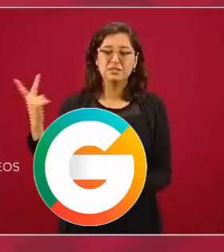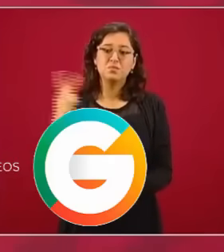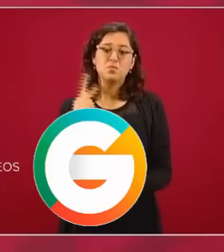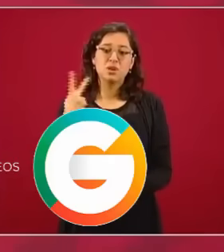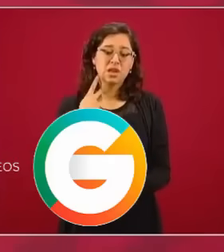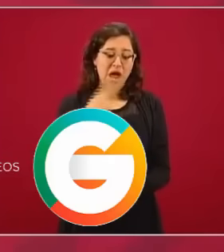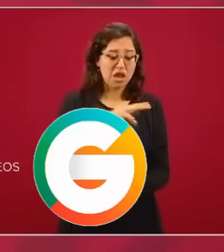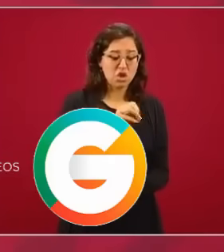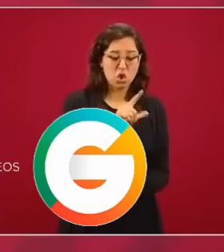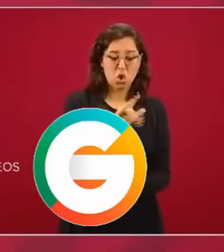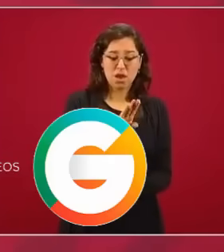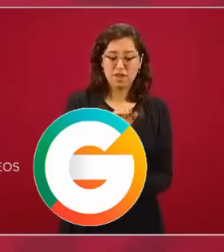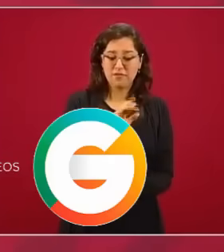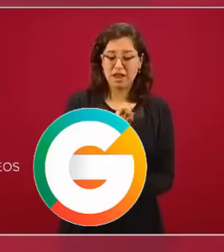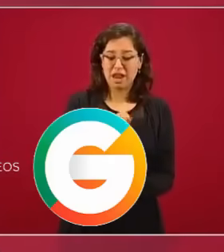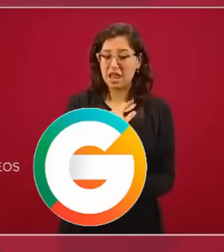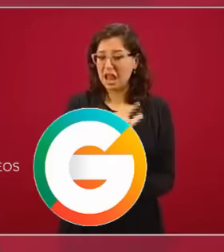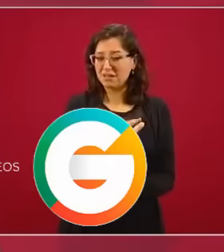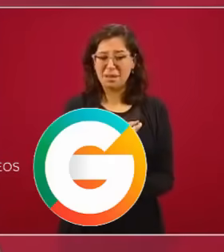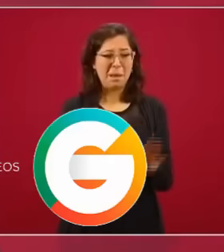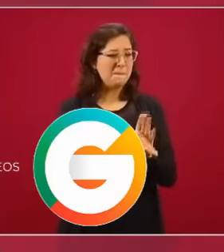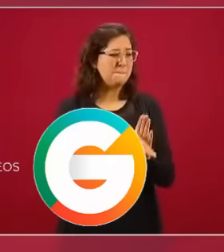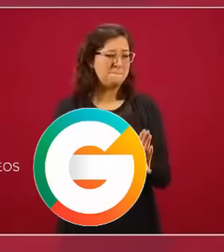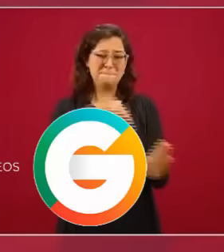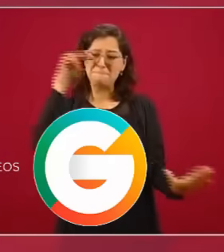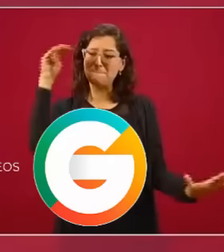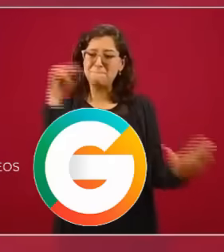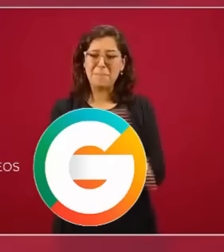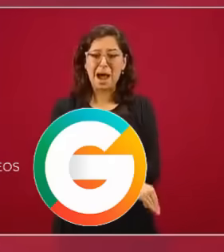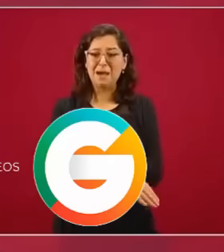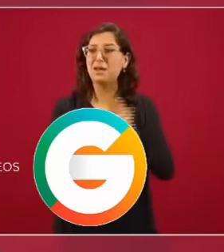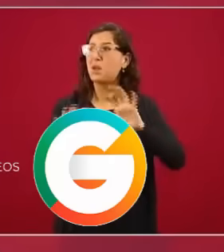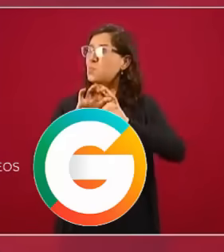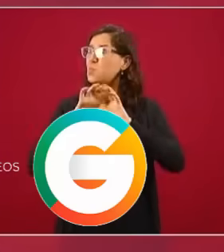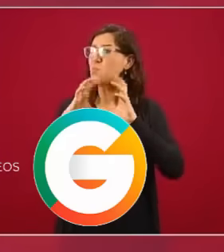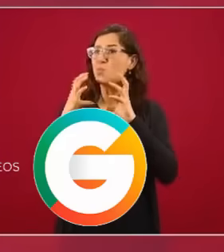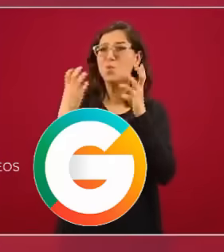ha resultado un rotundo fracaso en el mundo.